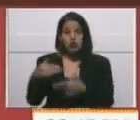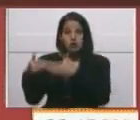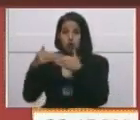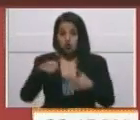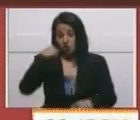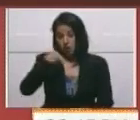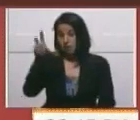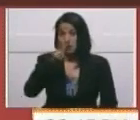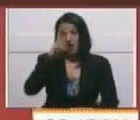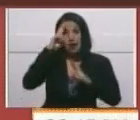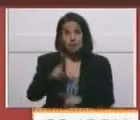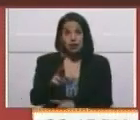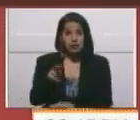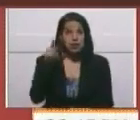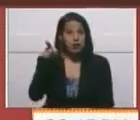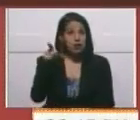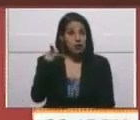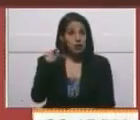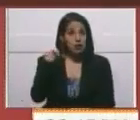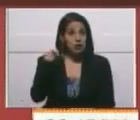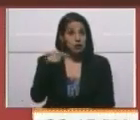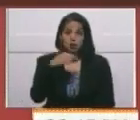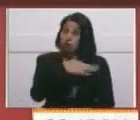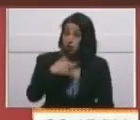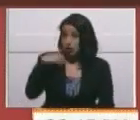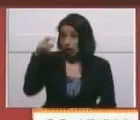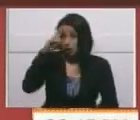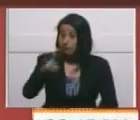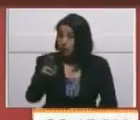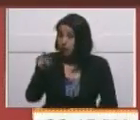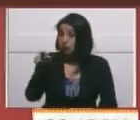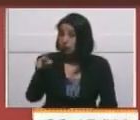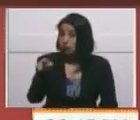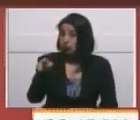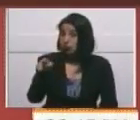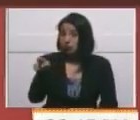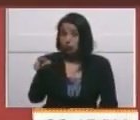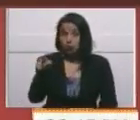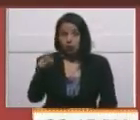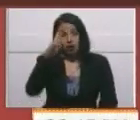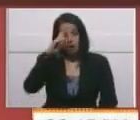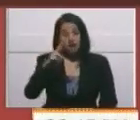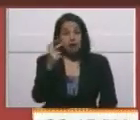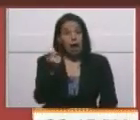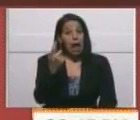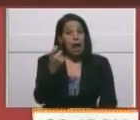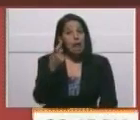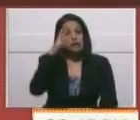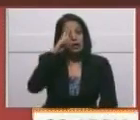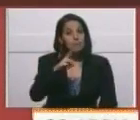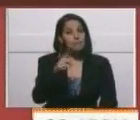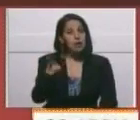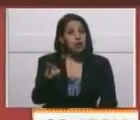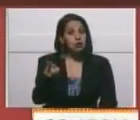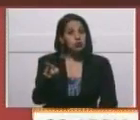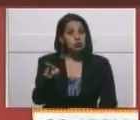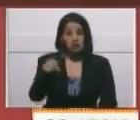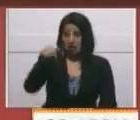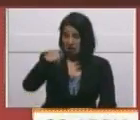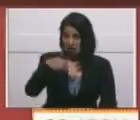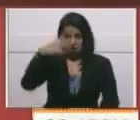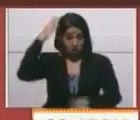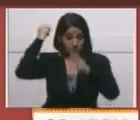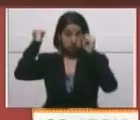venezuela respete para que los respeten no sea usted tan falta de respeto esto no es una colonia